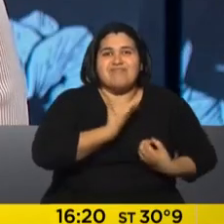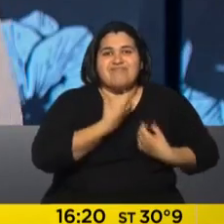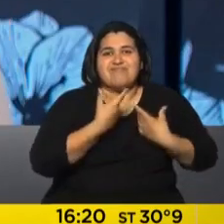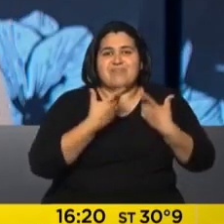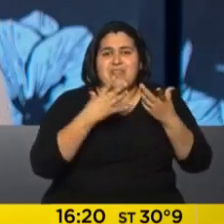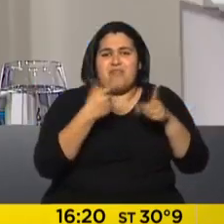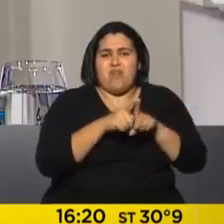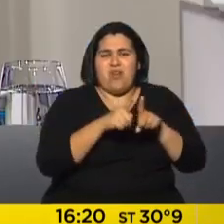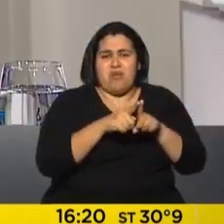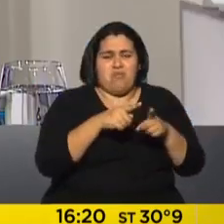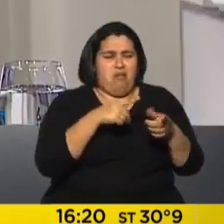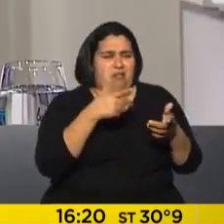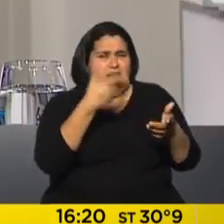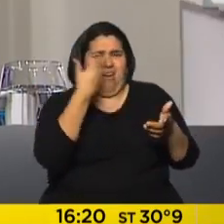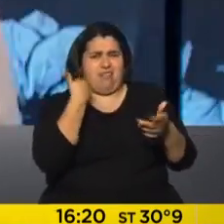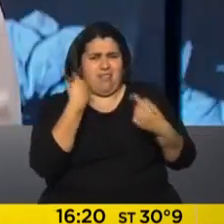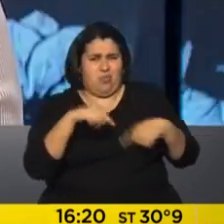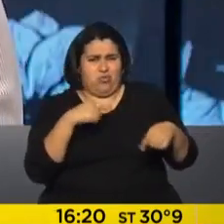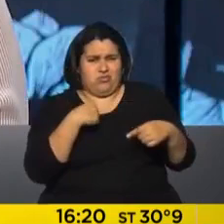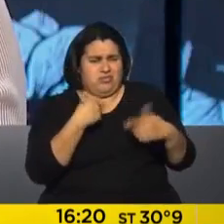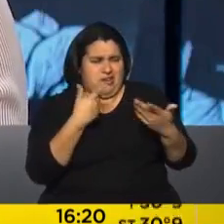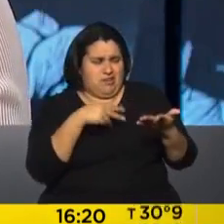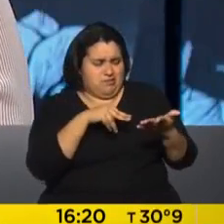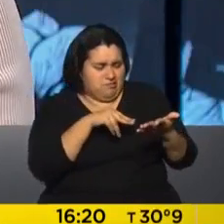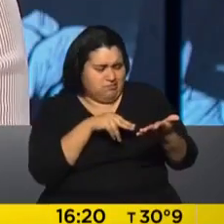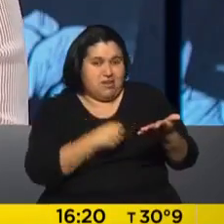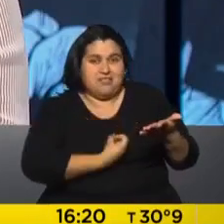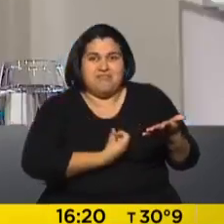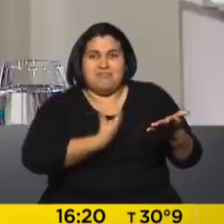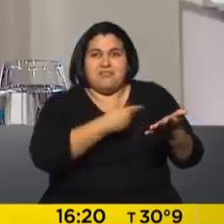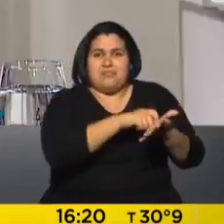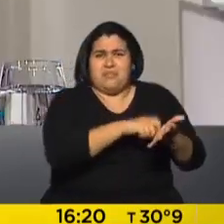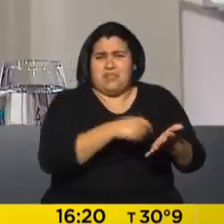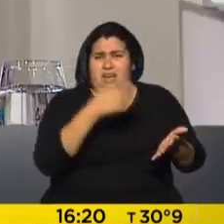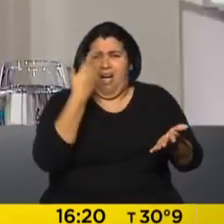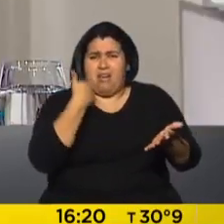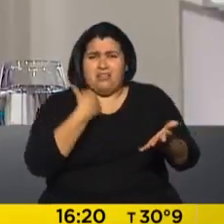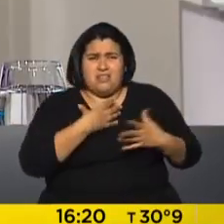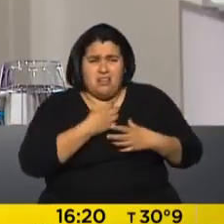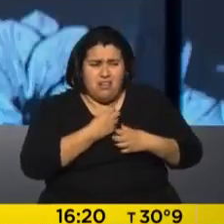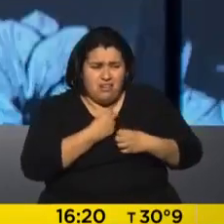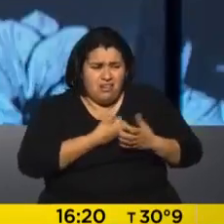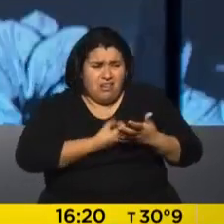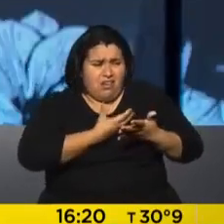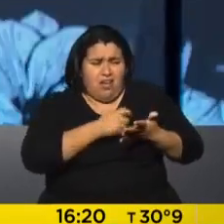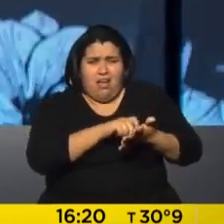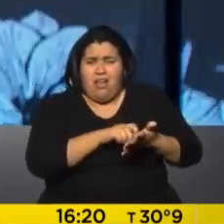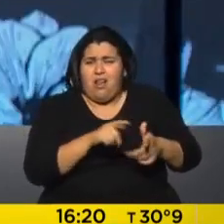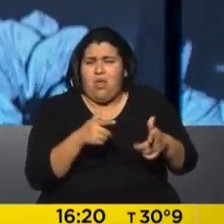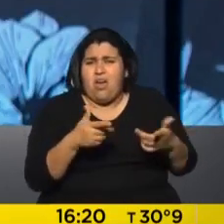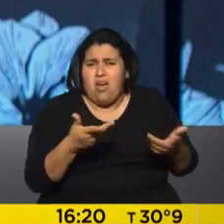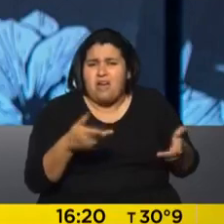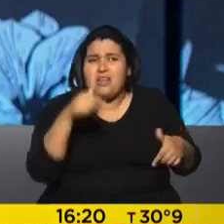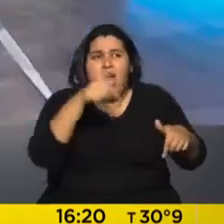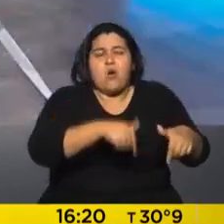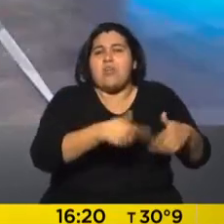una vergüenza, todo estaba, ay, no, esto está mal, lo rompía, lo tiraba, lo guardaba para siempre. O sea, Ángela. Y ahora, bueno... Nada, es otra